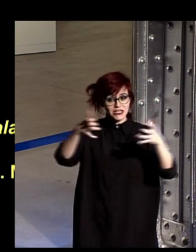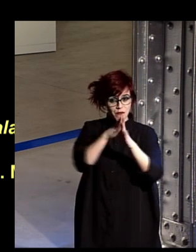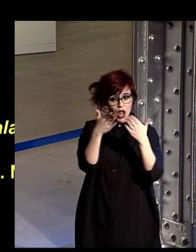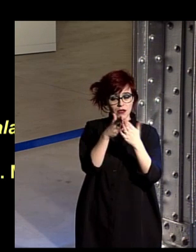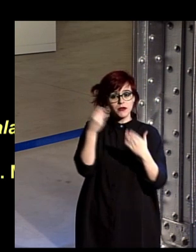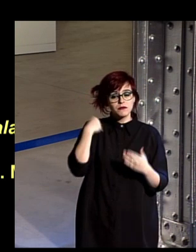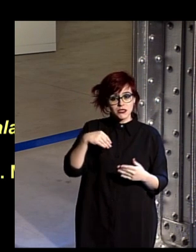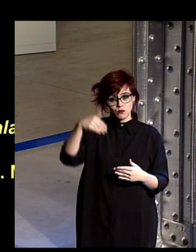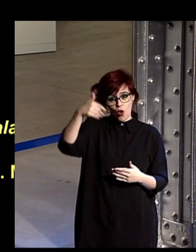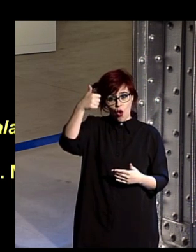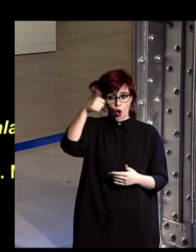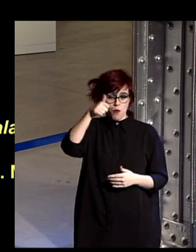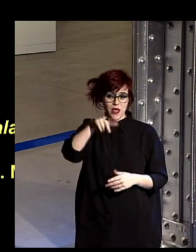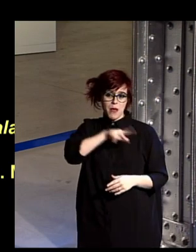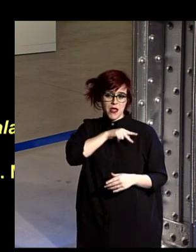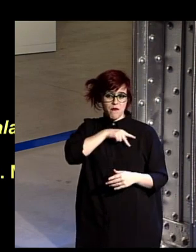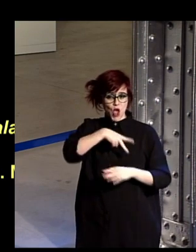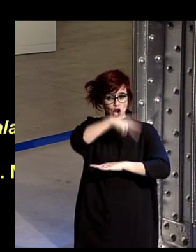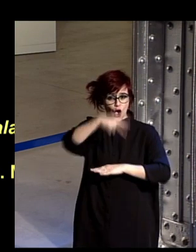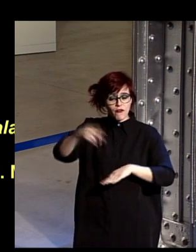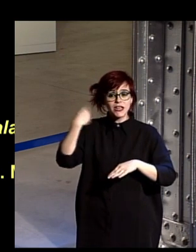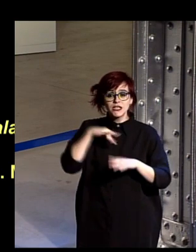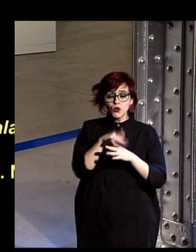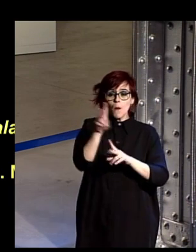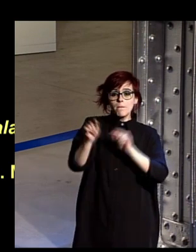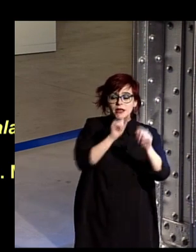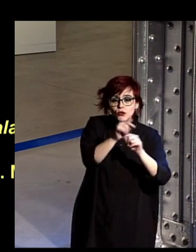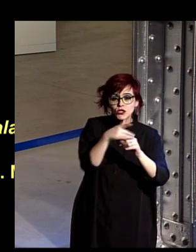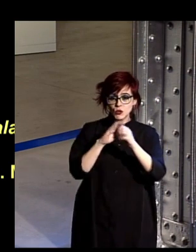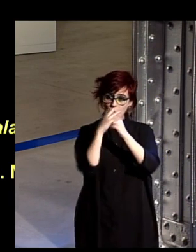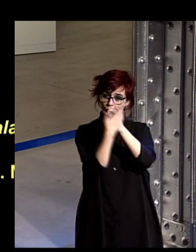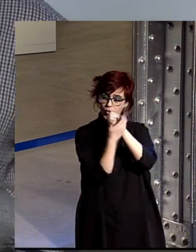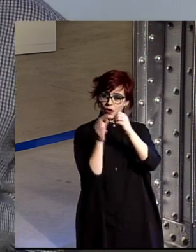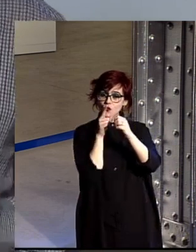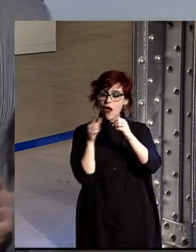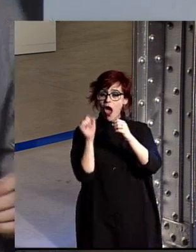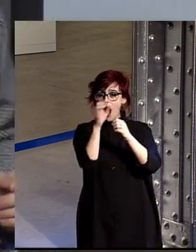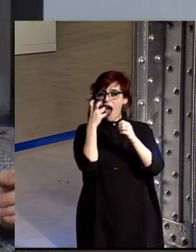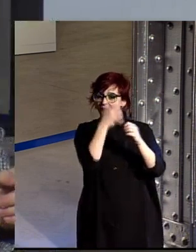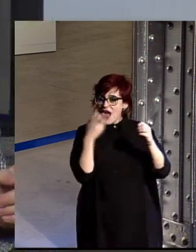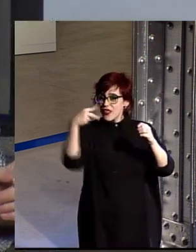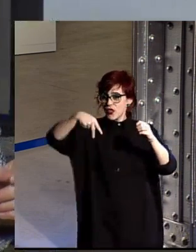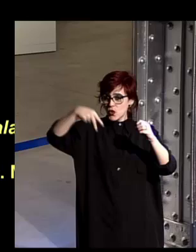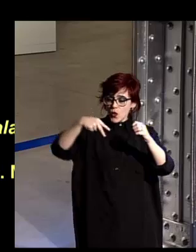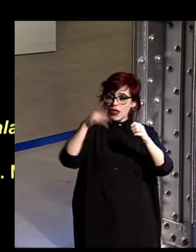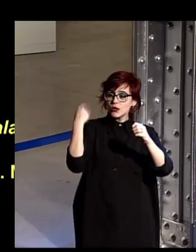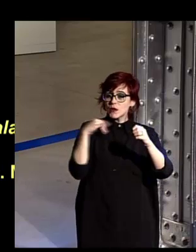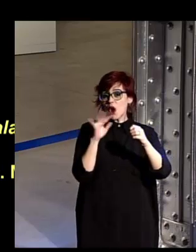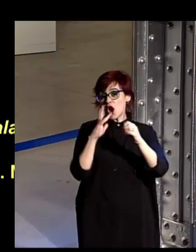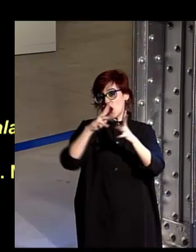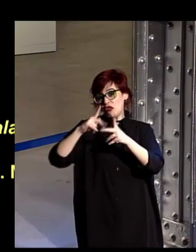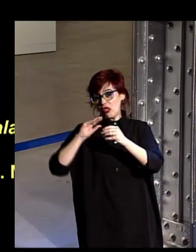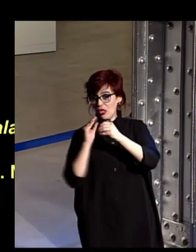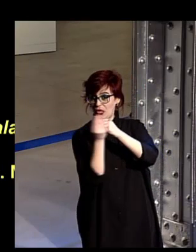premio Nobel Peter Medawar: un virus es un trozo de ácido nucleico rodeado de malas noticias, y matizarla un poco para deciros que no